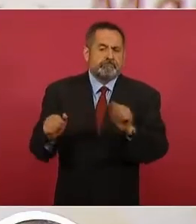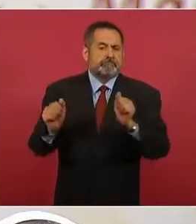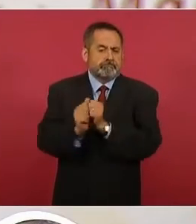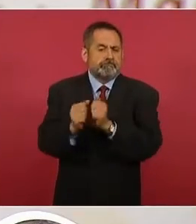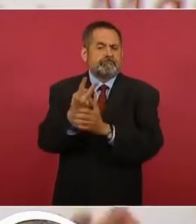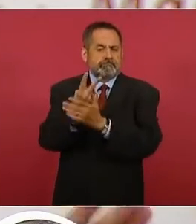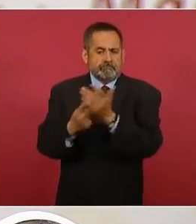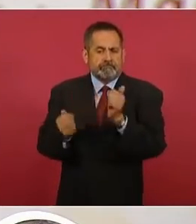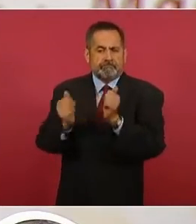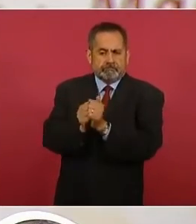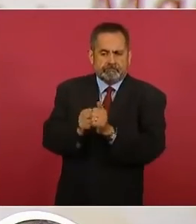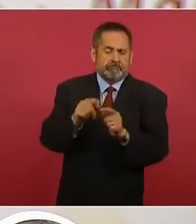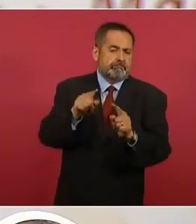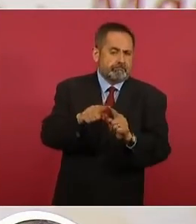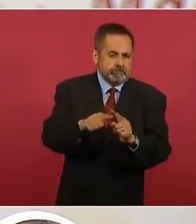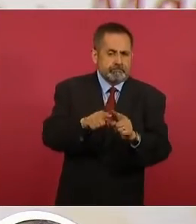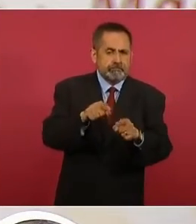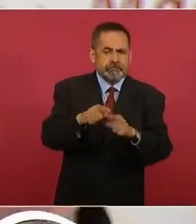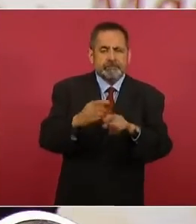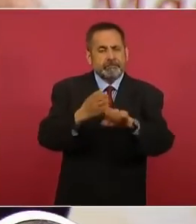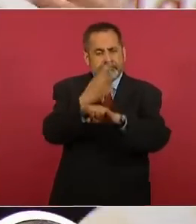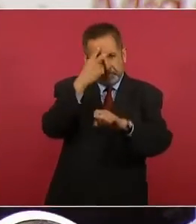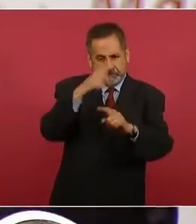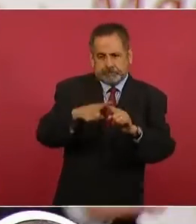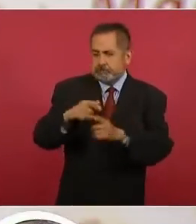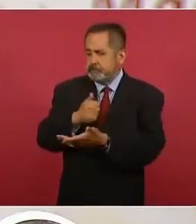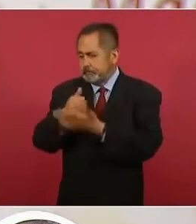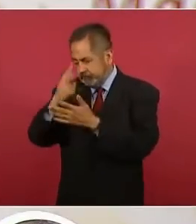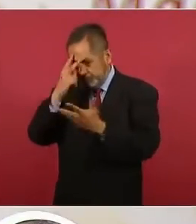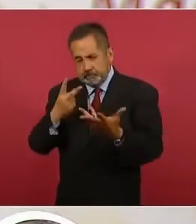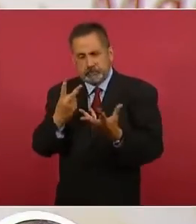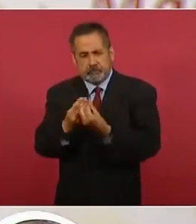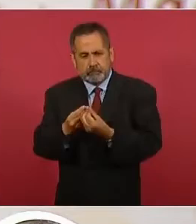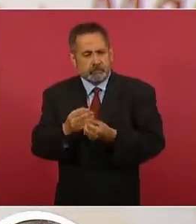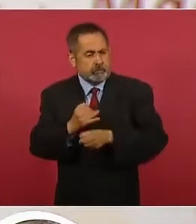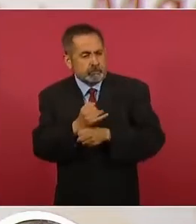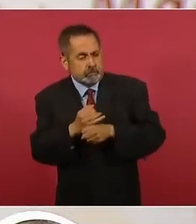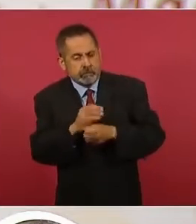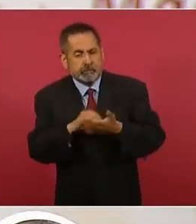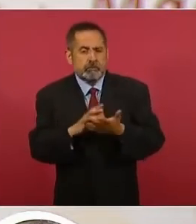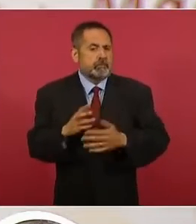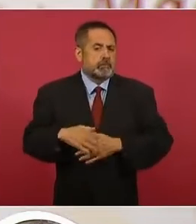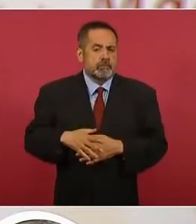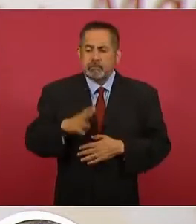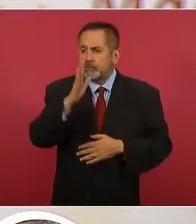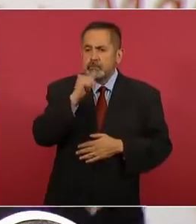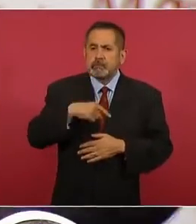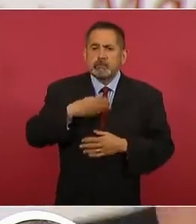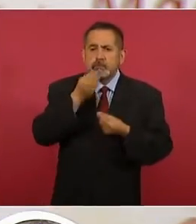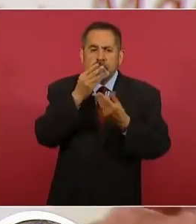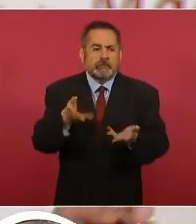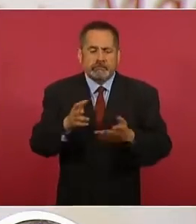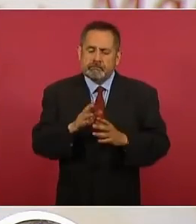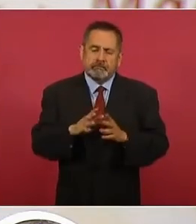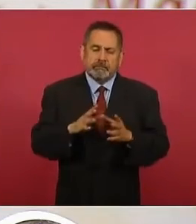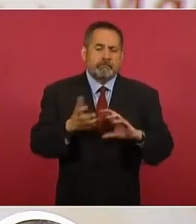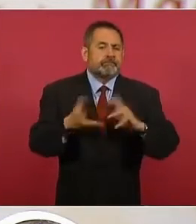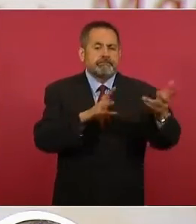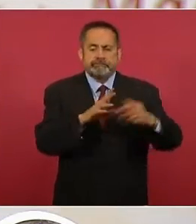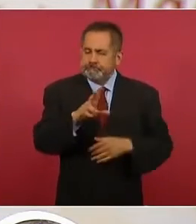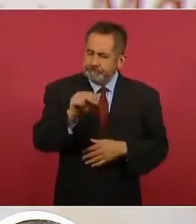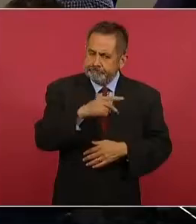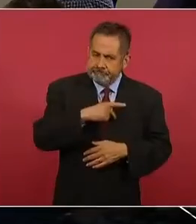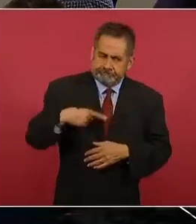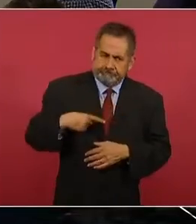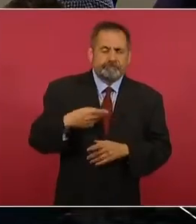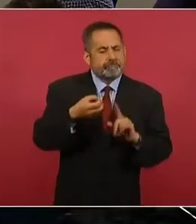2 fiscalías en la investigación, y pues tampoco violaríamos el debido proceso si nosotros les